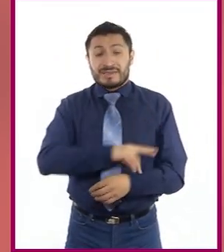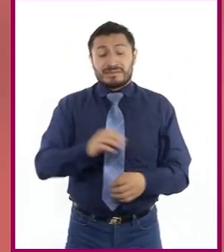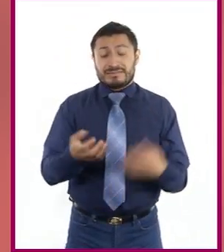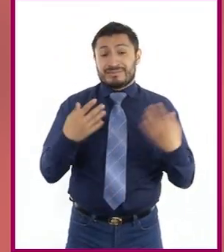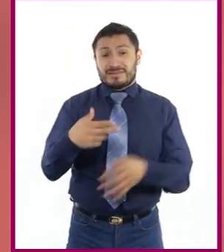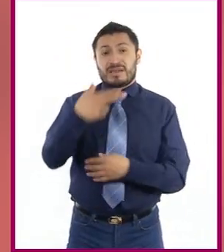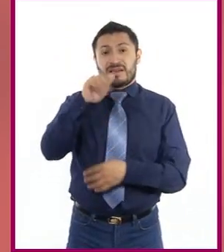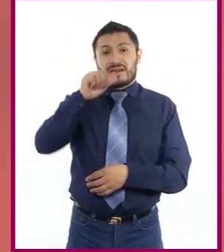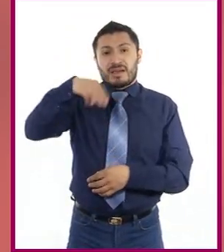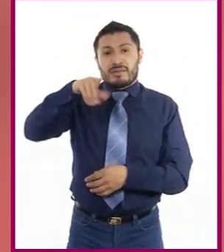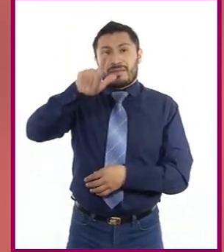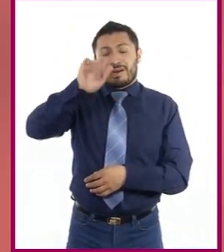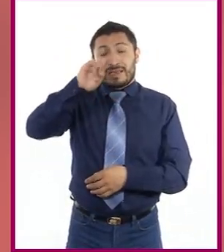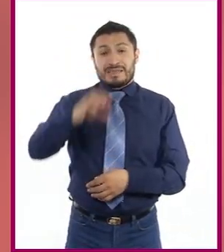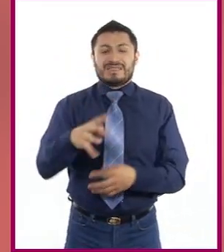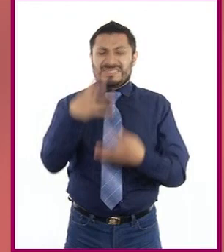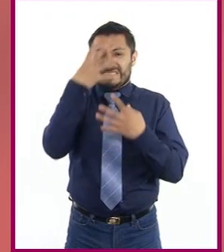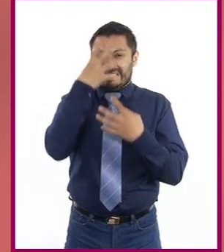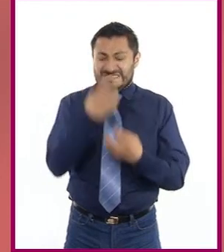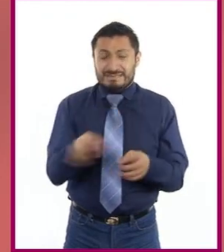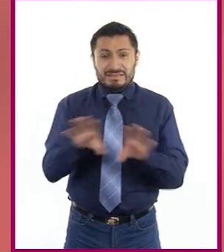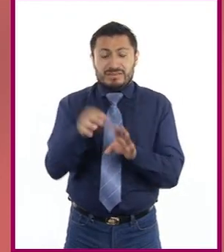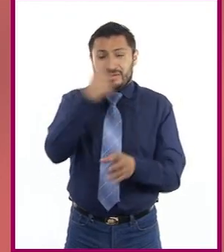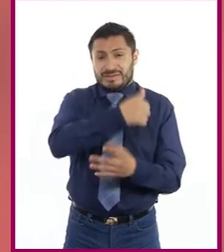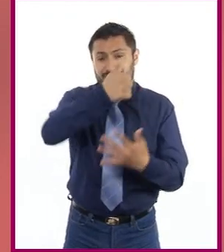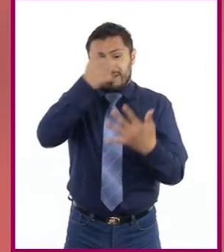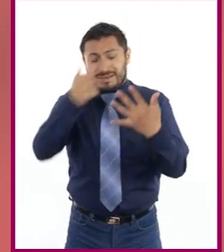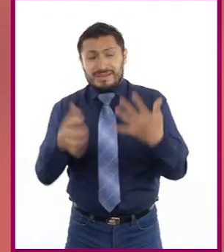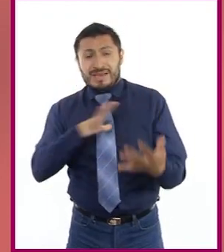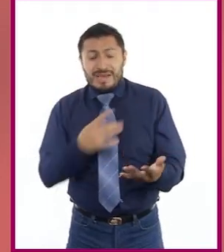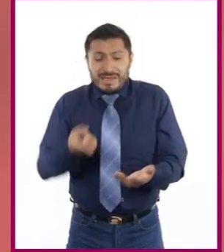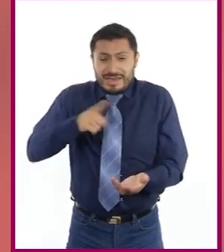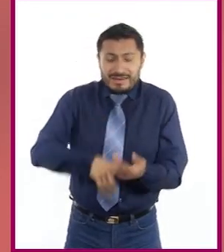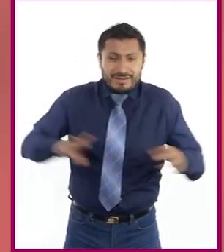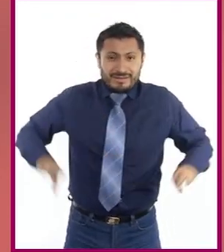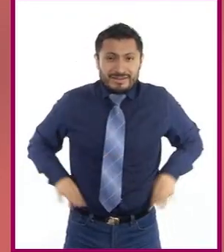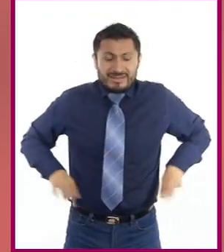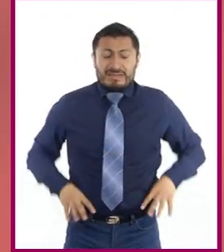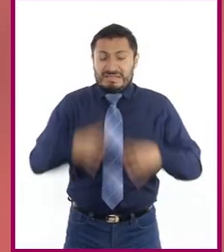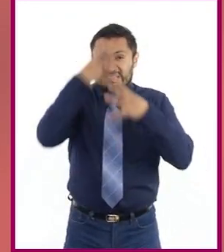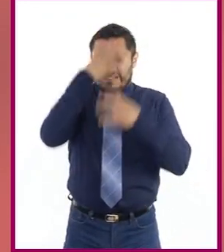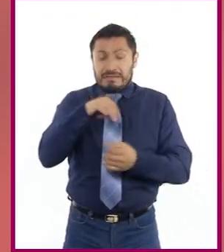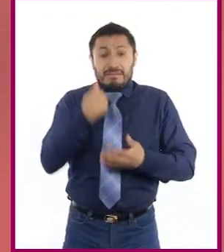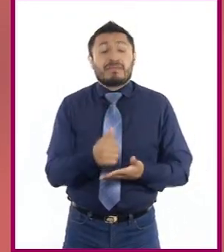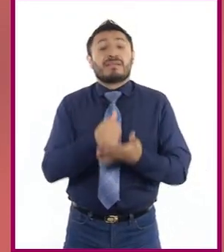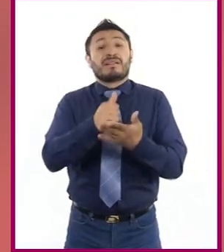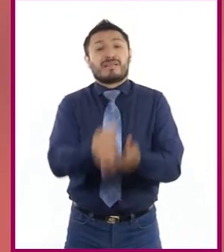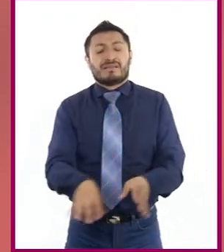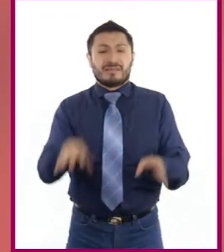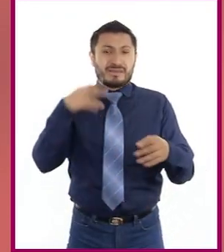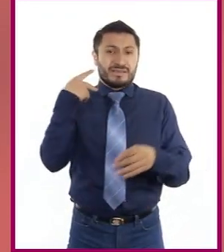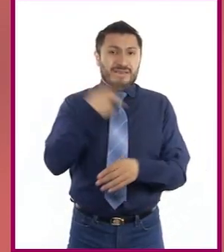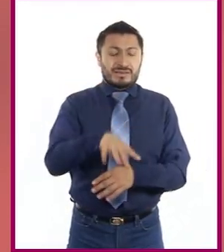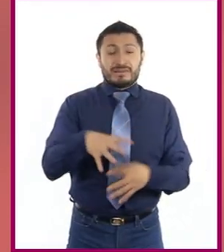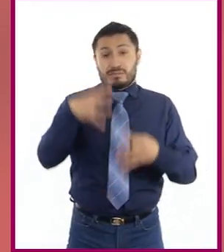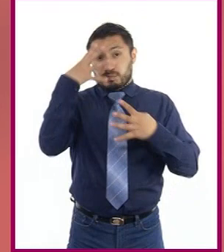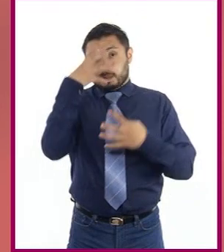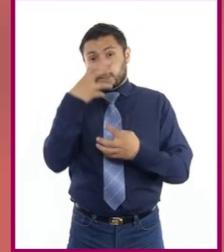tragedia, cada personaje lleva consigo una característica trágica que contribuye a su propia ruina.